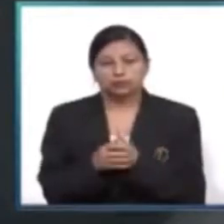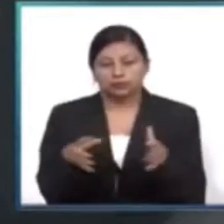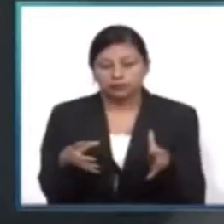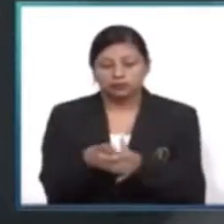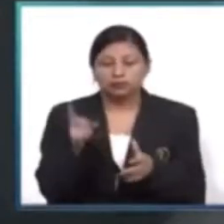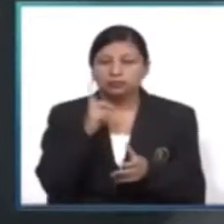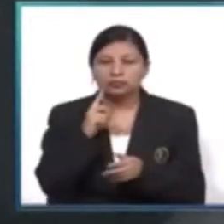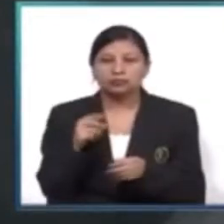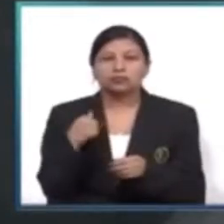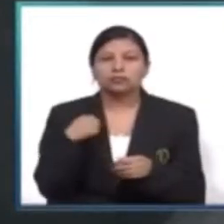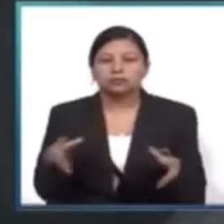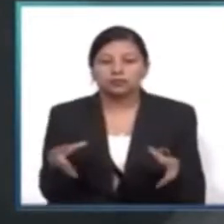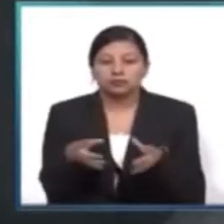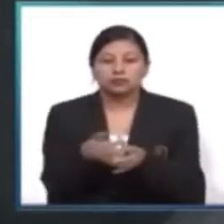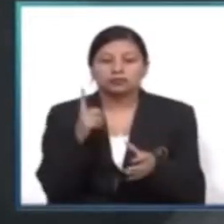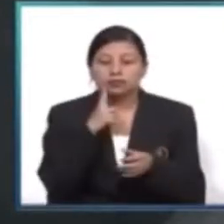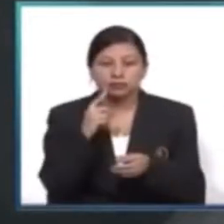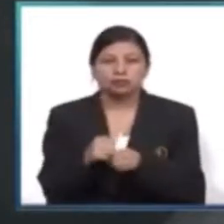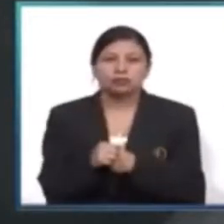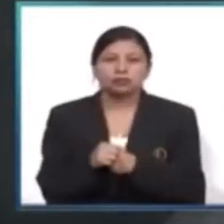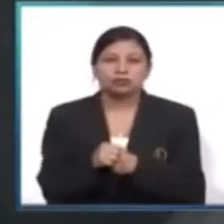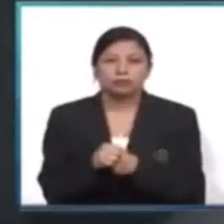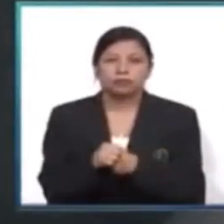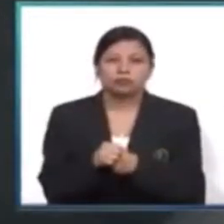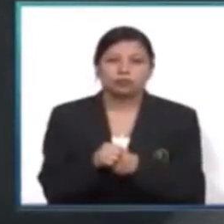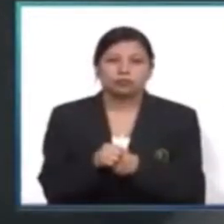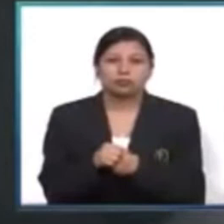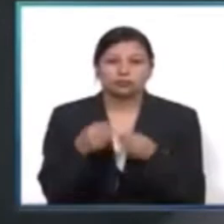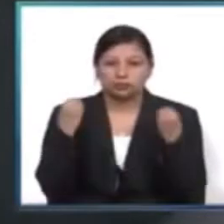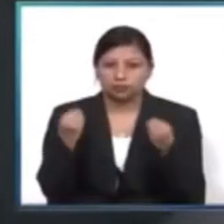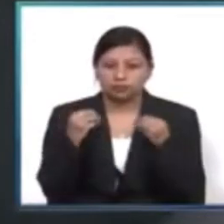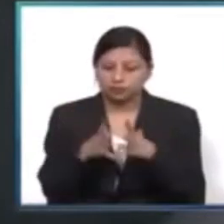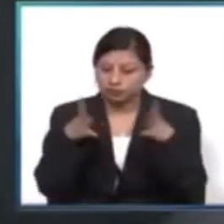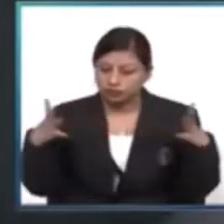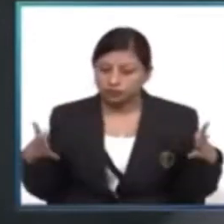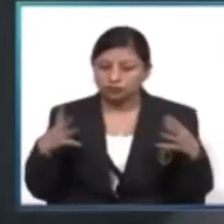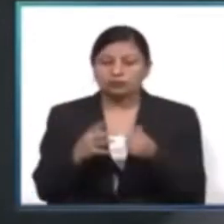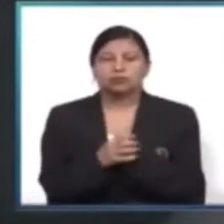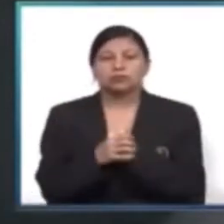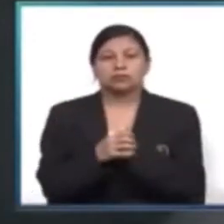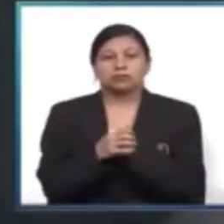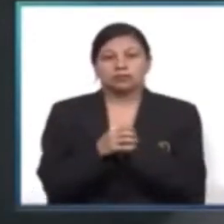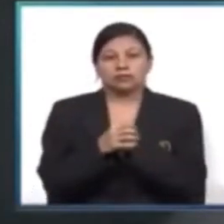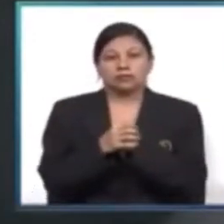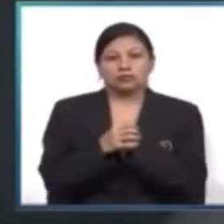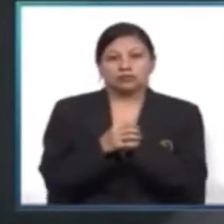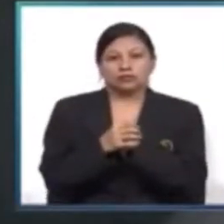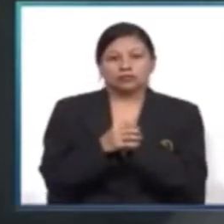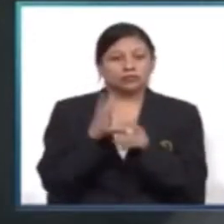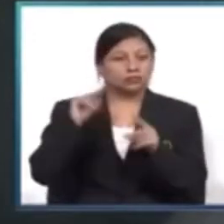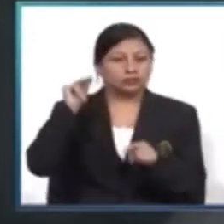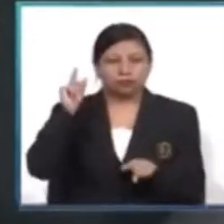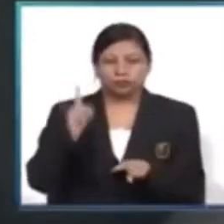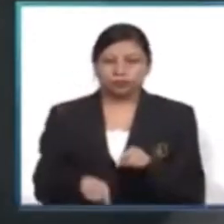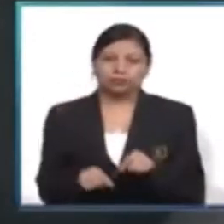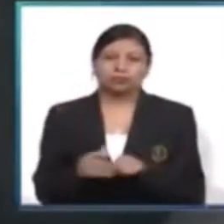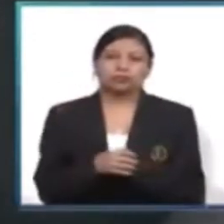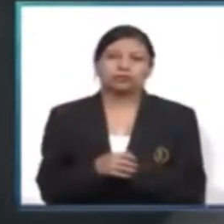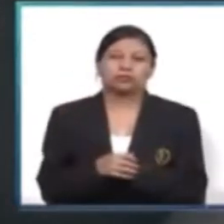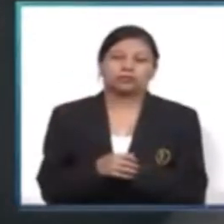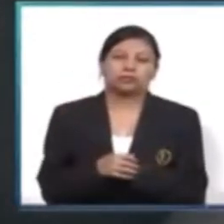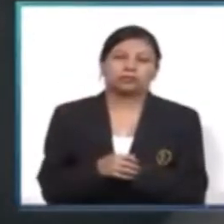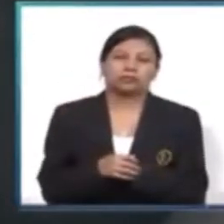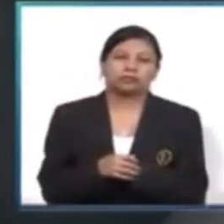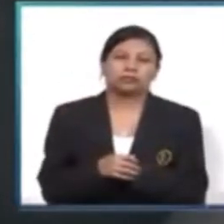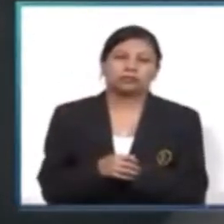directiva, pero la junta directiva de Gavi es una junta directiva bastante grande, ¿verdad? Bastante amplia, que no solo, que digamos,